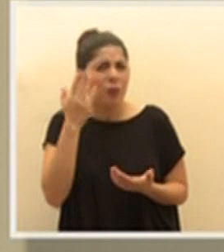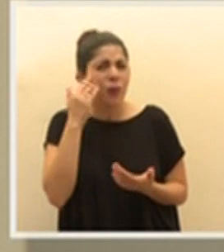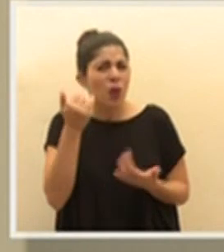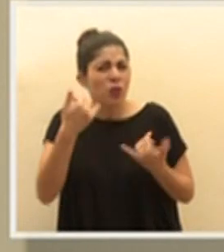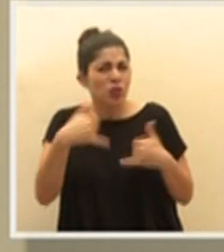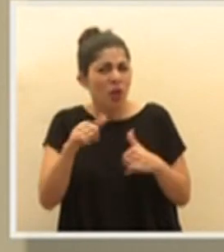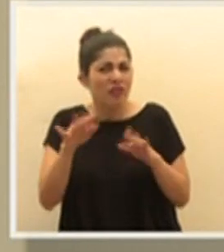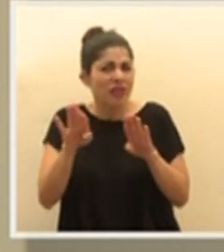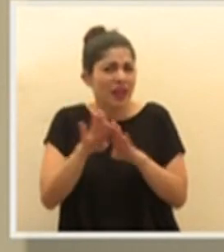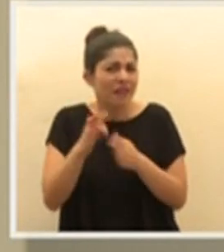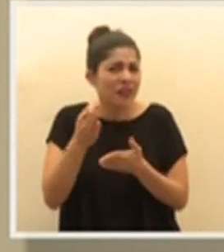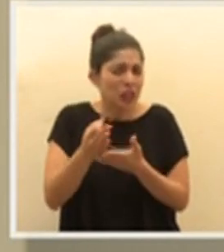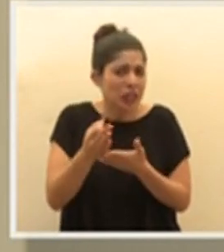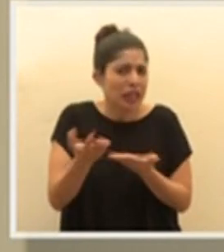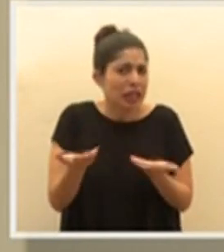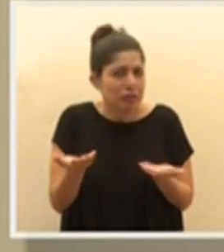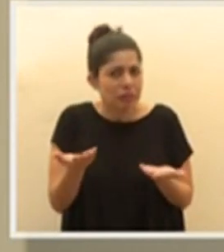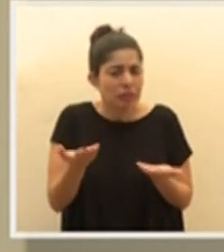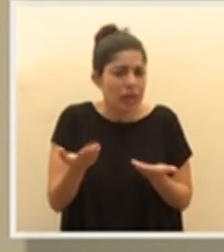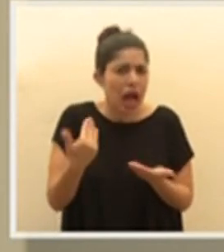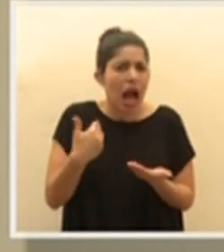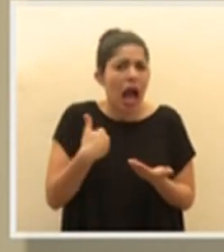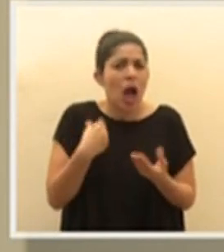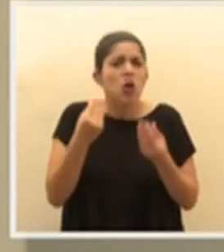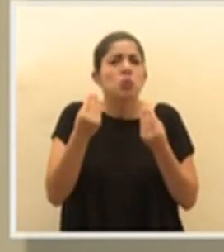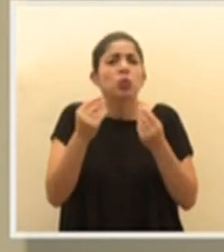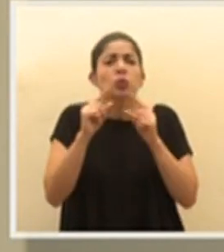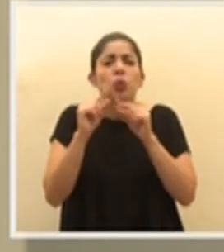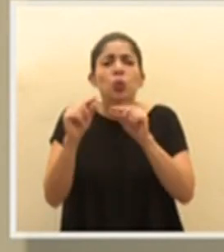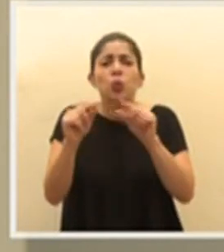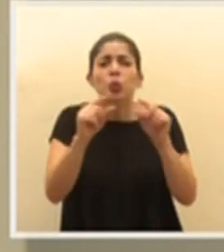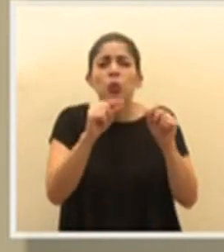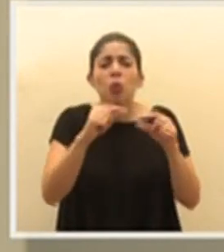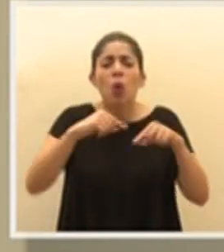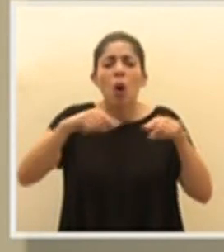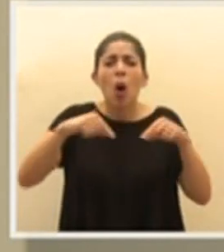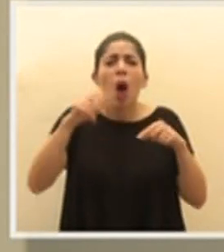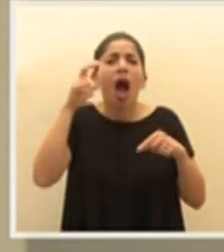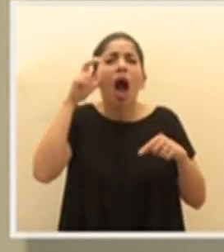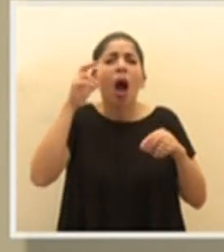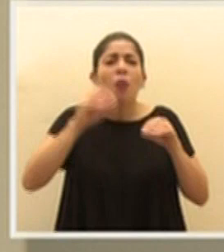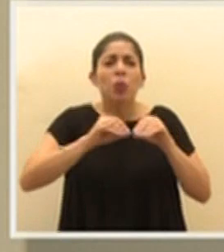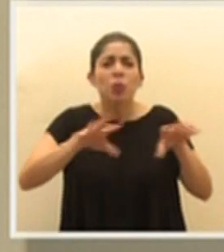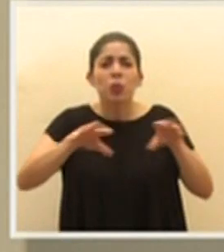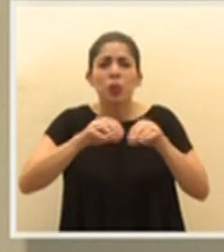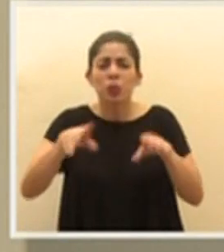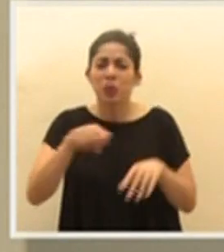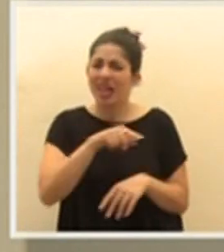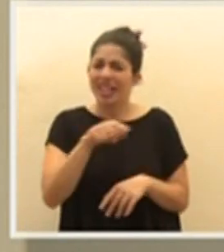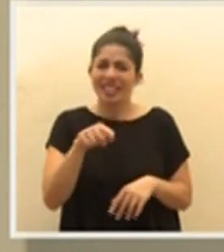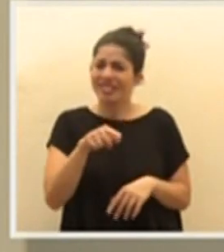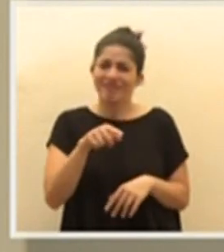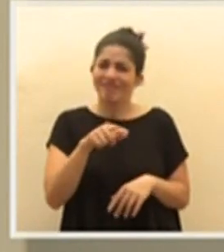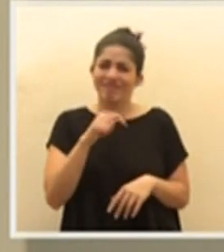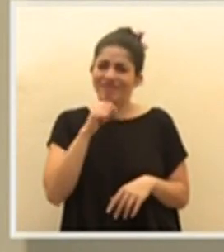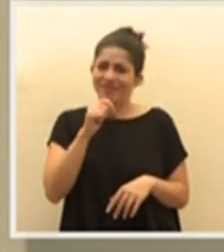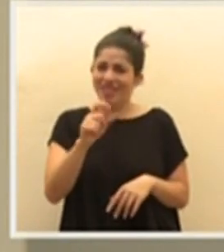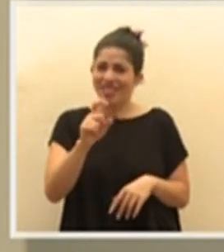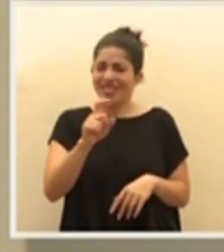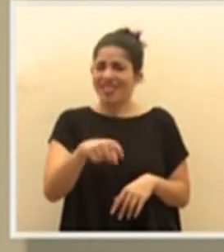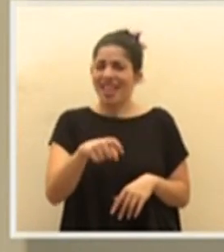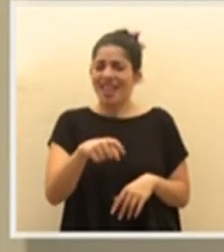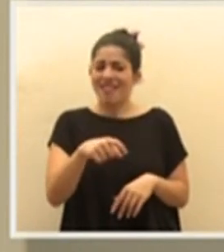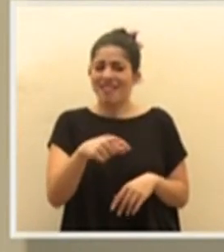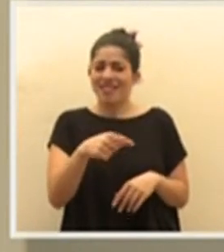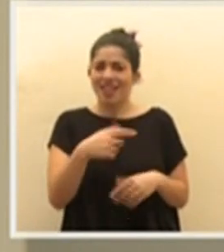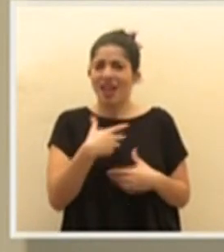mantienen cerradas las fronteras. Hay muchos rumores, audios que circulan y eso en realidad no debería detener nuestra